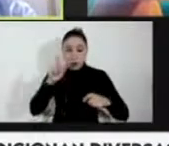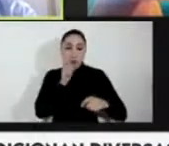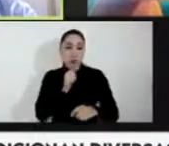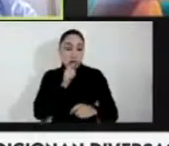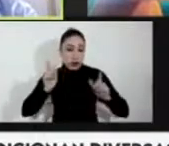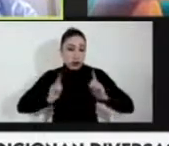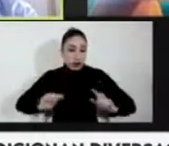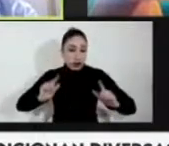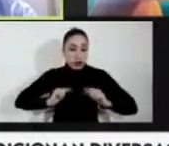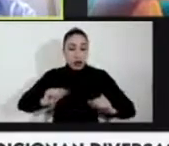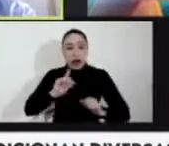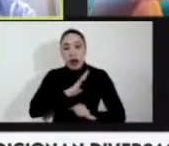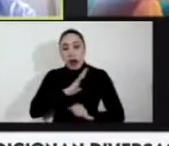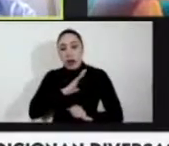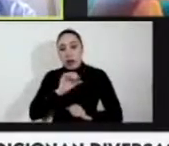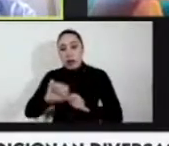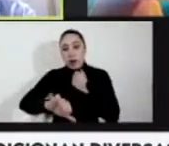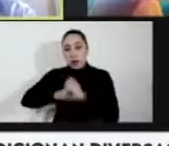11,787 pesos mensuales.